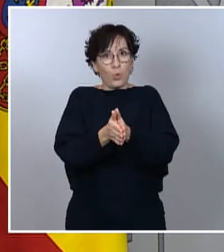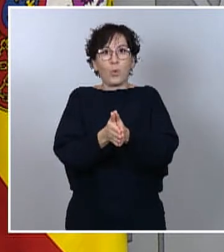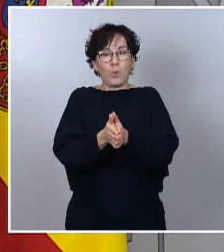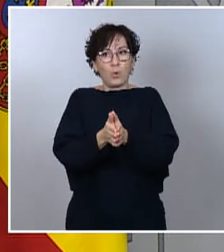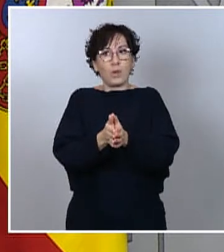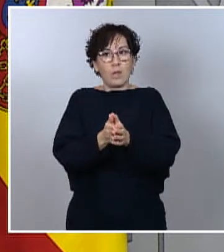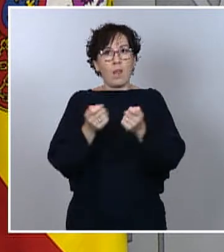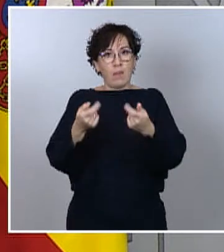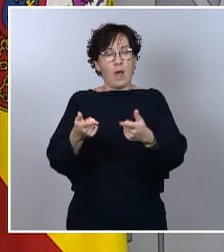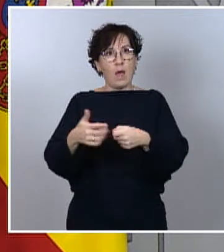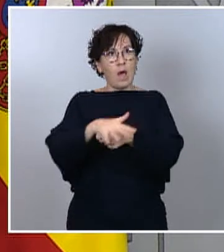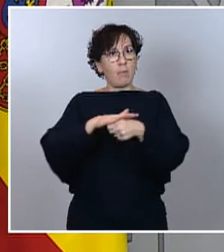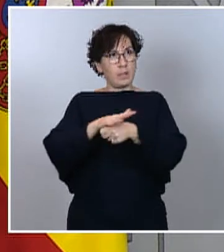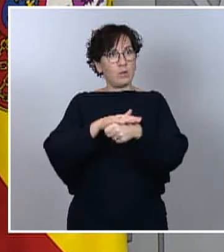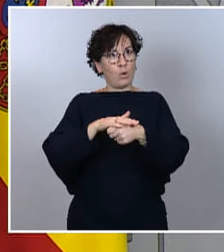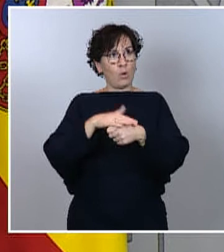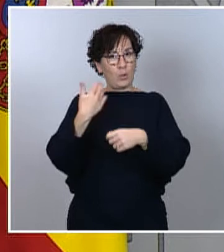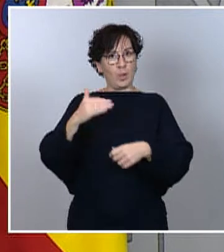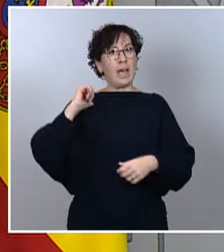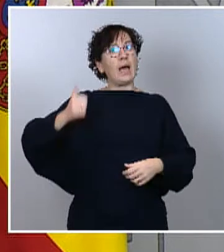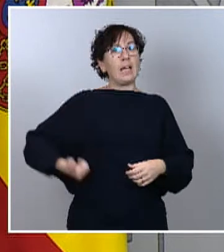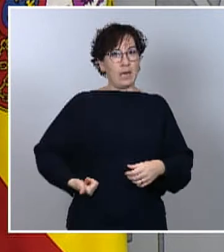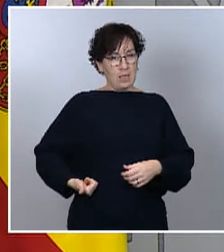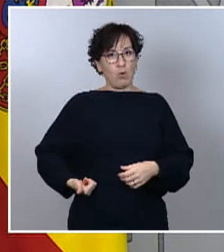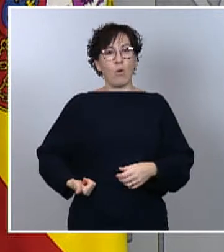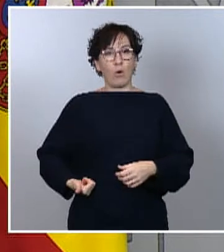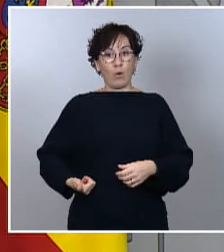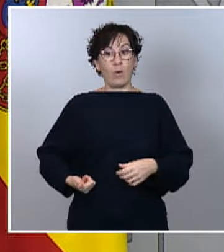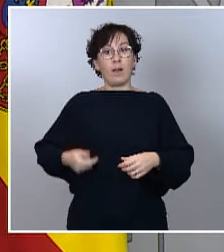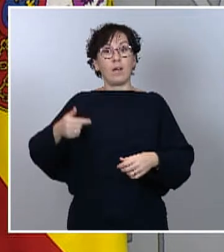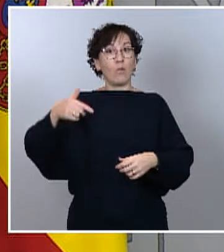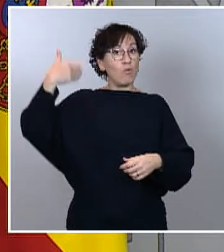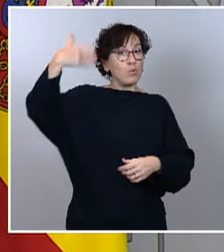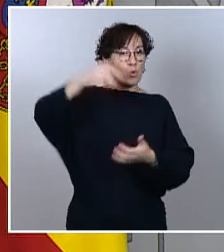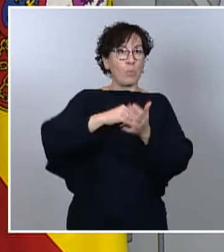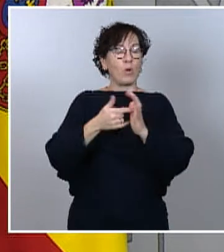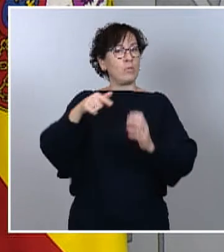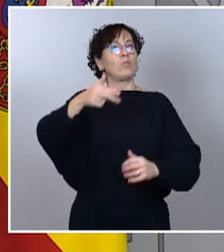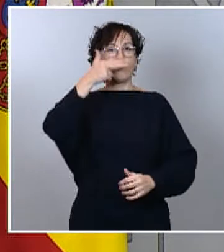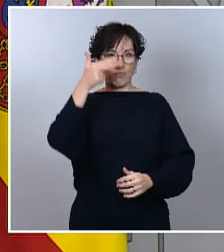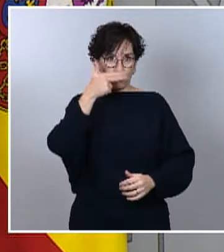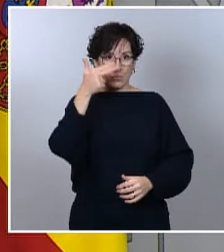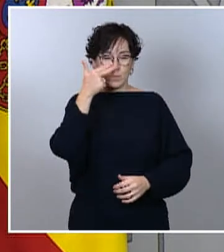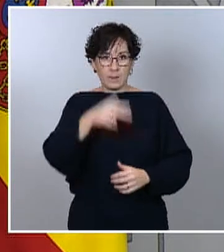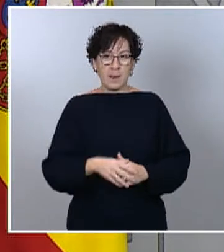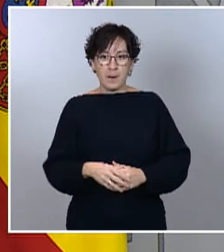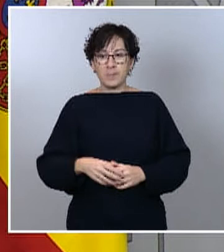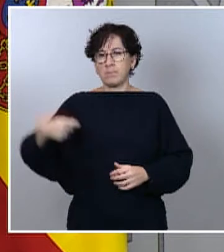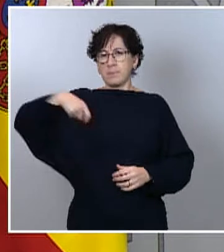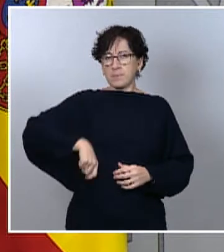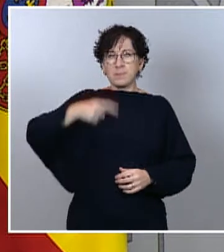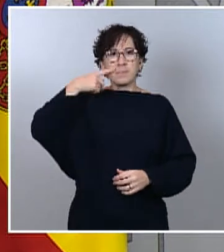que creemos que puede ser de enorme interés para futuros proyectos. Especialistas en medicina, en